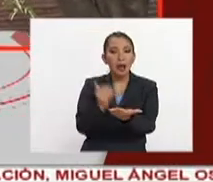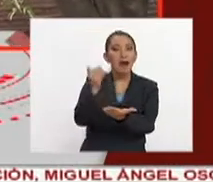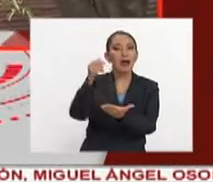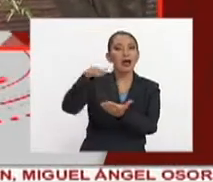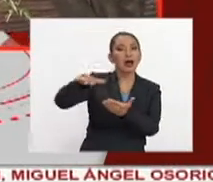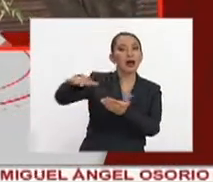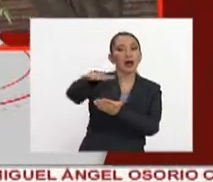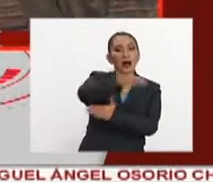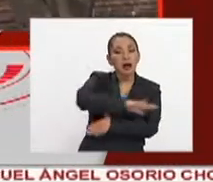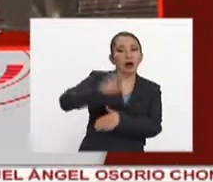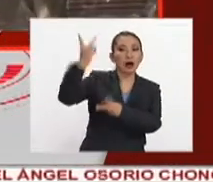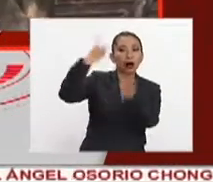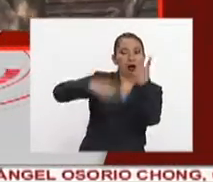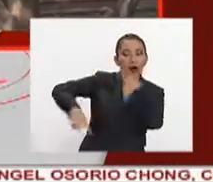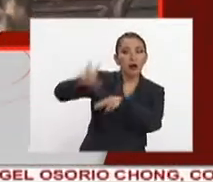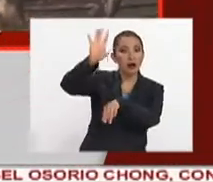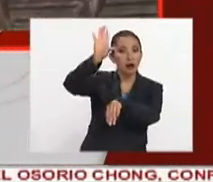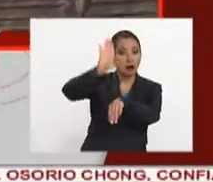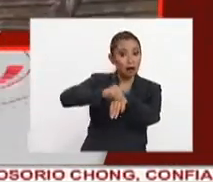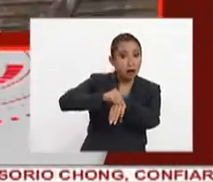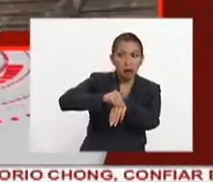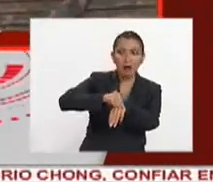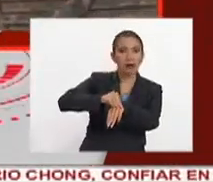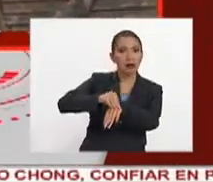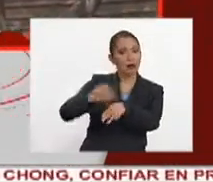reducir la inmigración legal